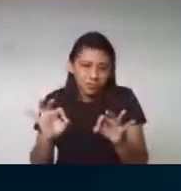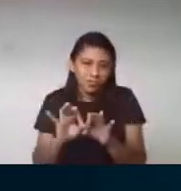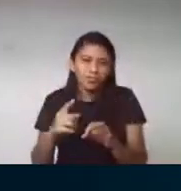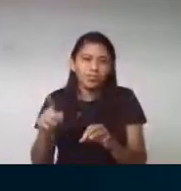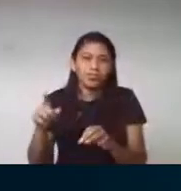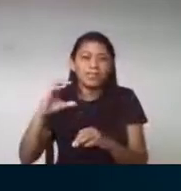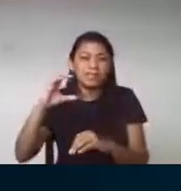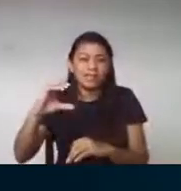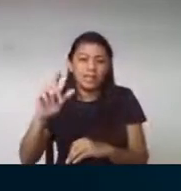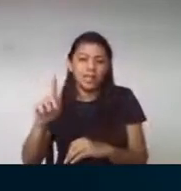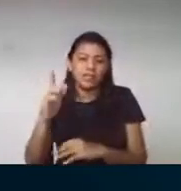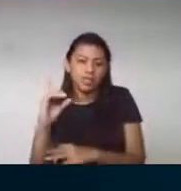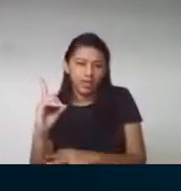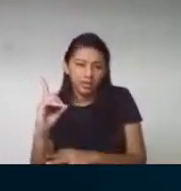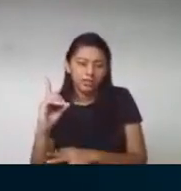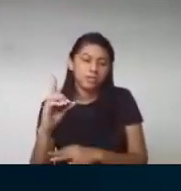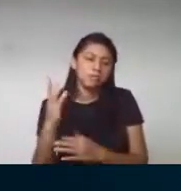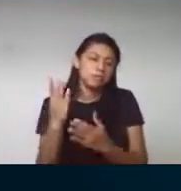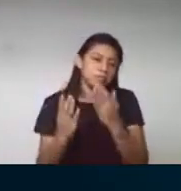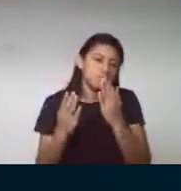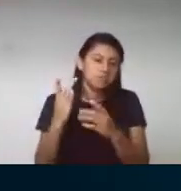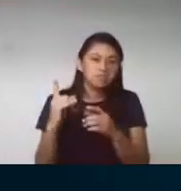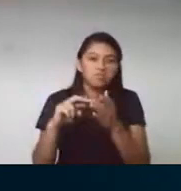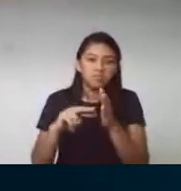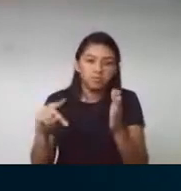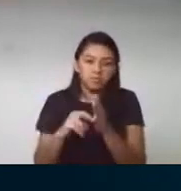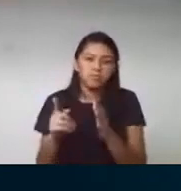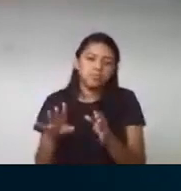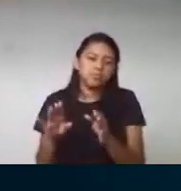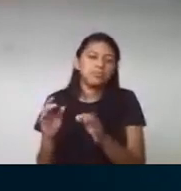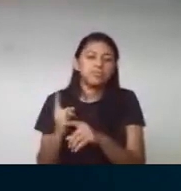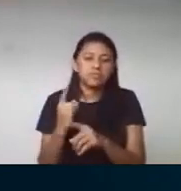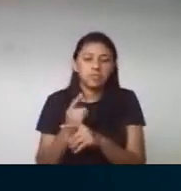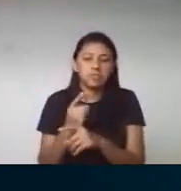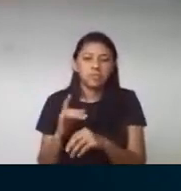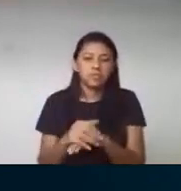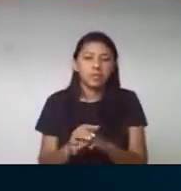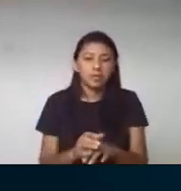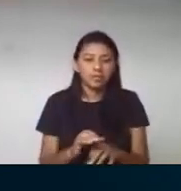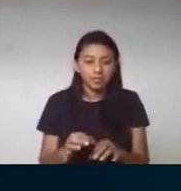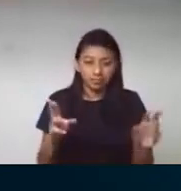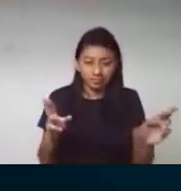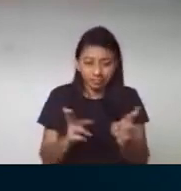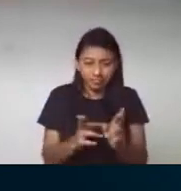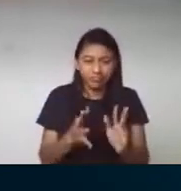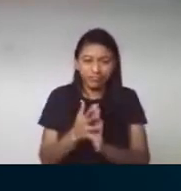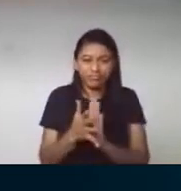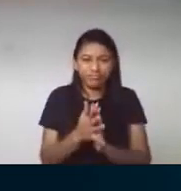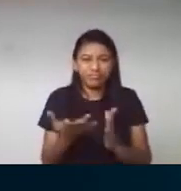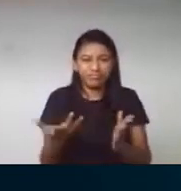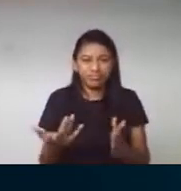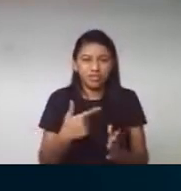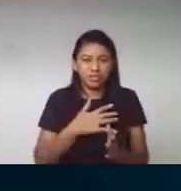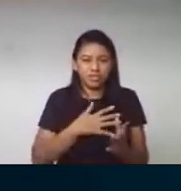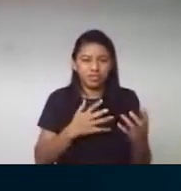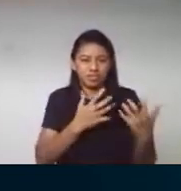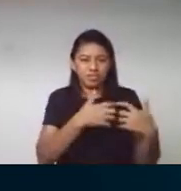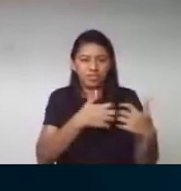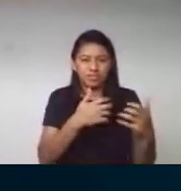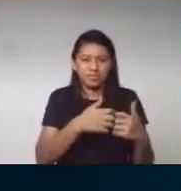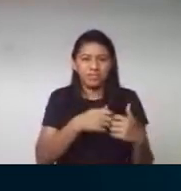CFD. En resumen, en eScience nos dedicamos al estudio de problemas de ingeniería utilizando la tecnología del Digital